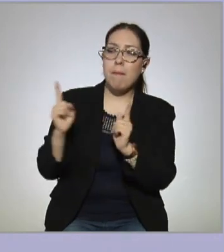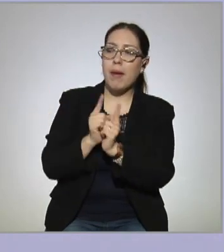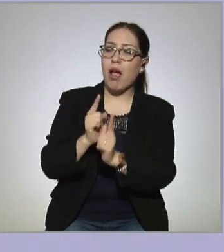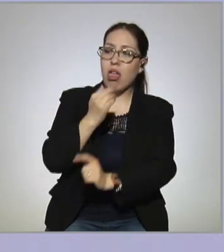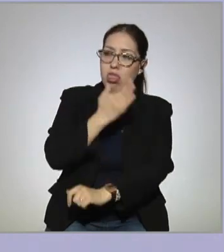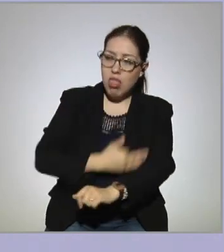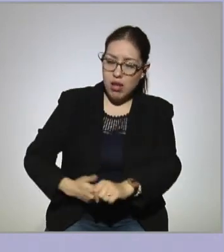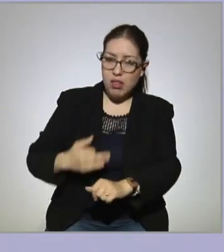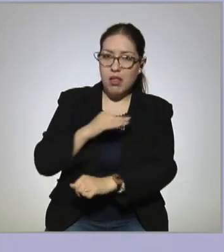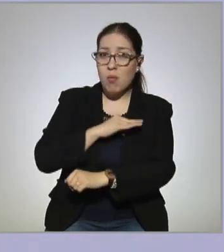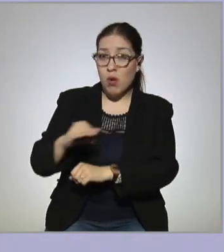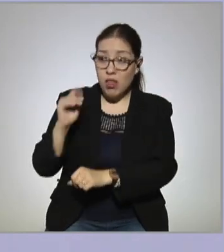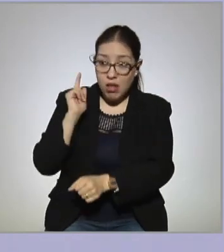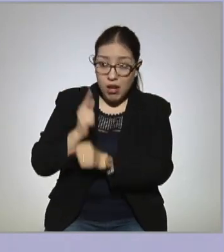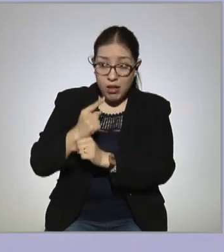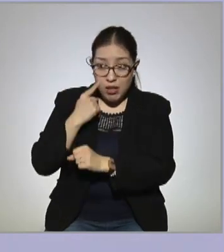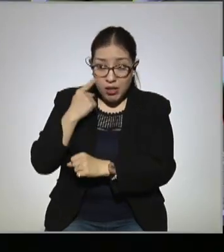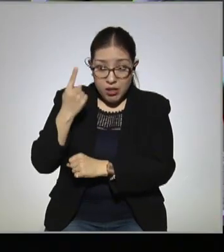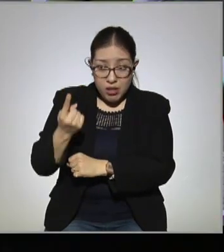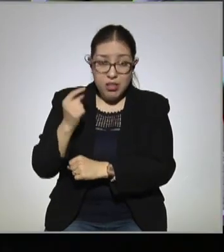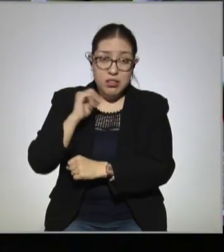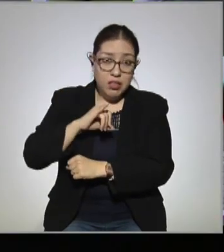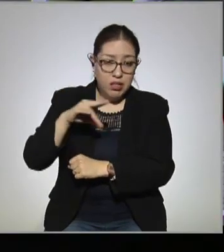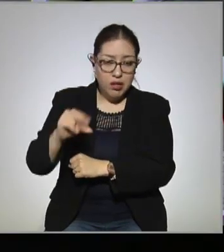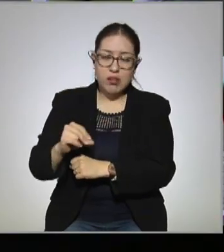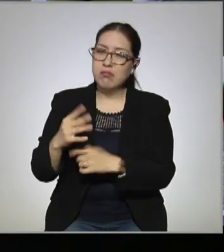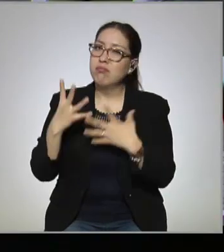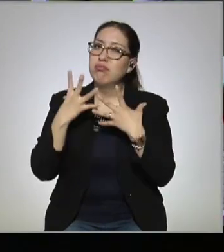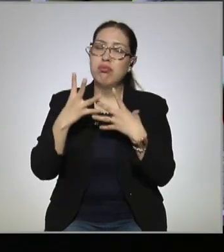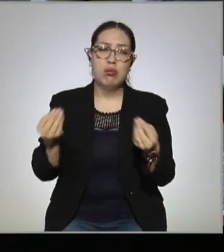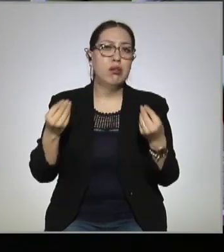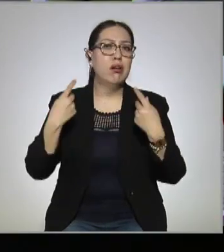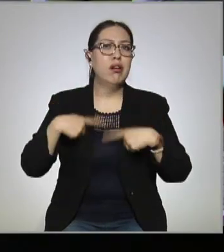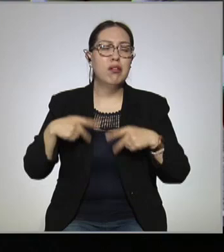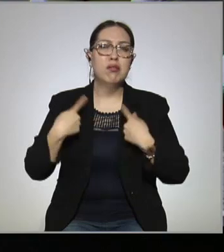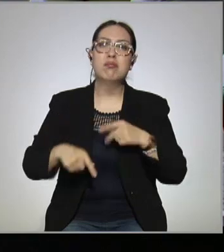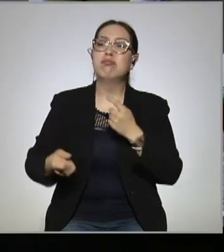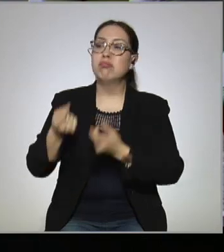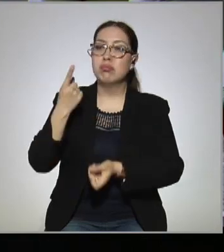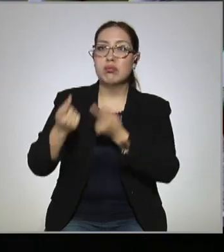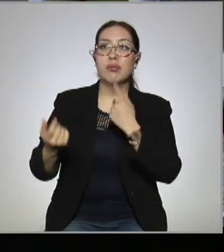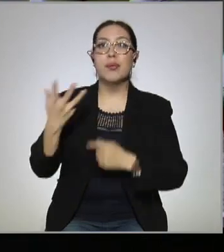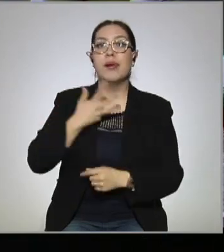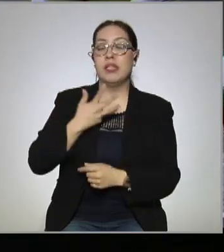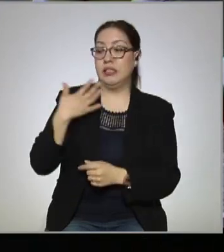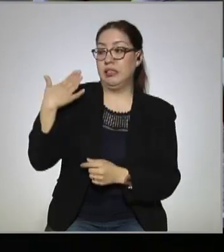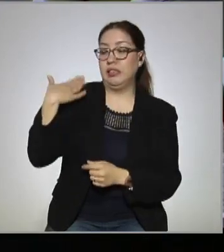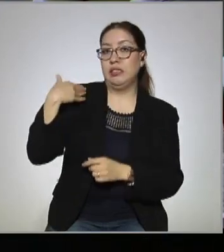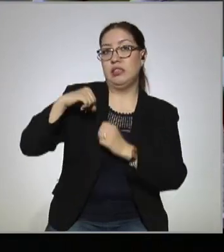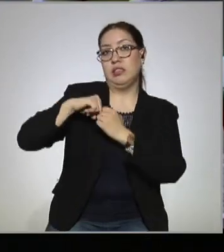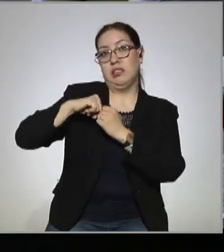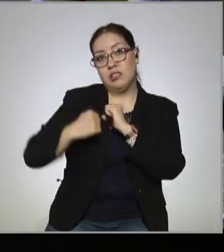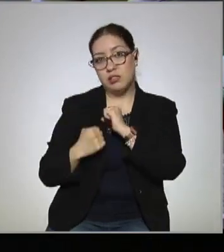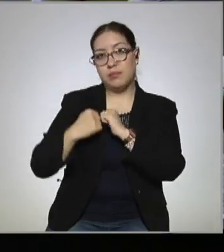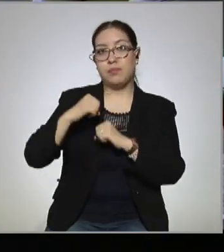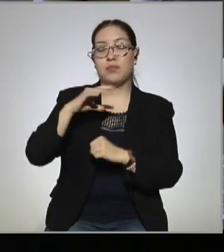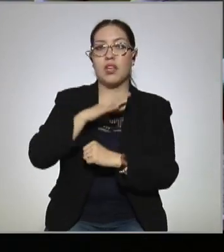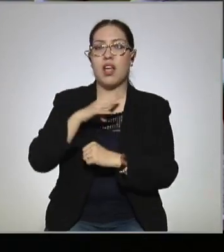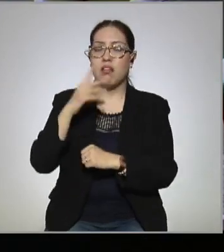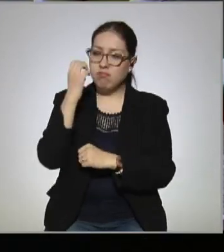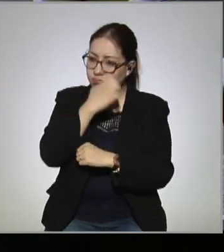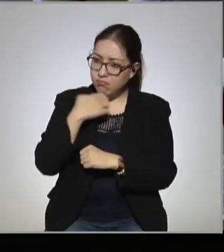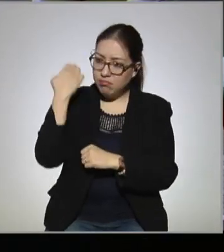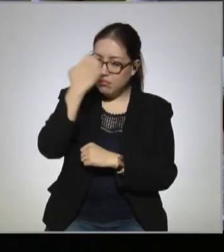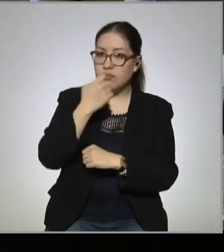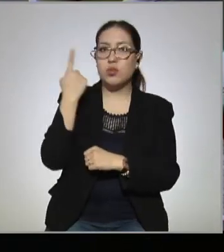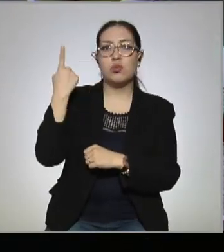en el consultorio? Vemos de todo. Vemos gente que se rompió, que tuvo un desgarre, muy posiblemente desgarre, porque tenemos el examen la